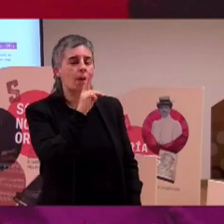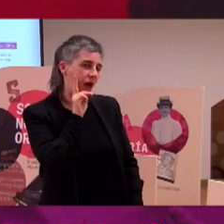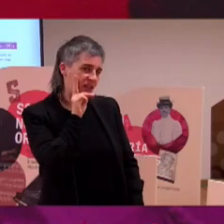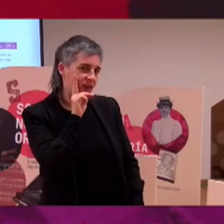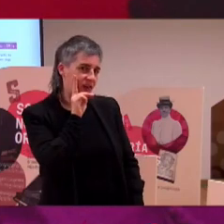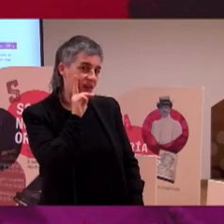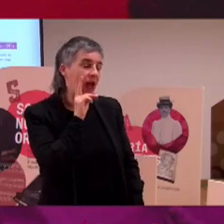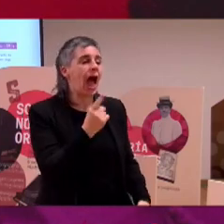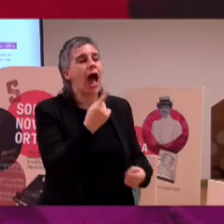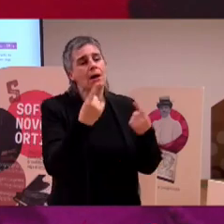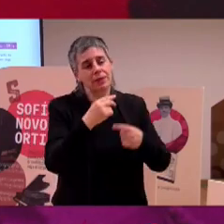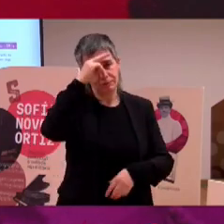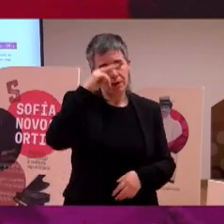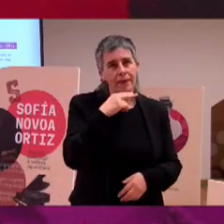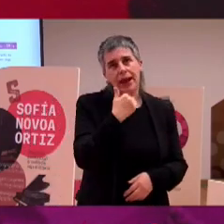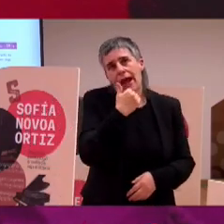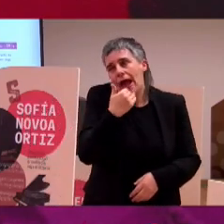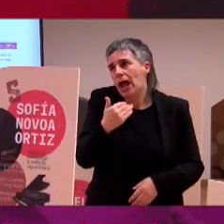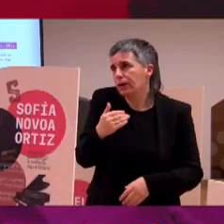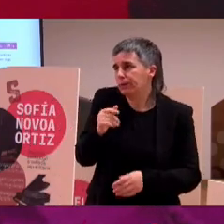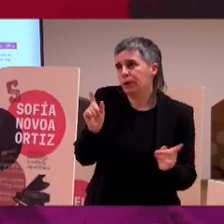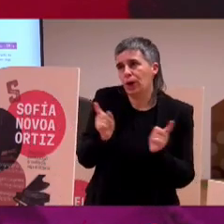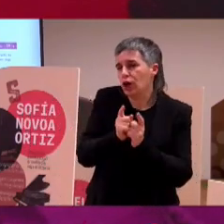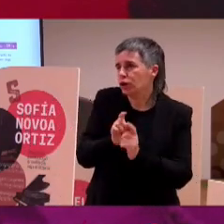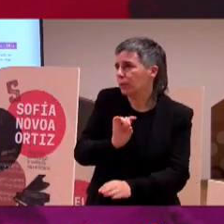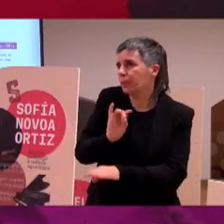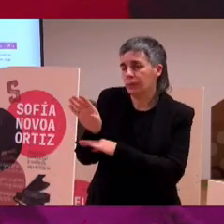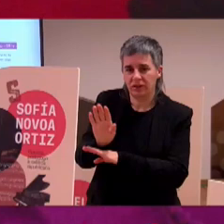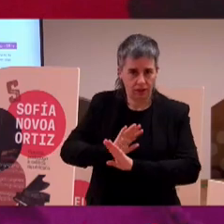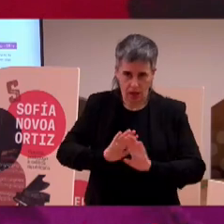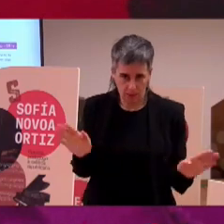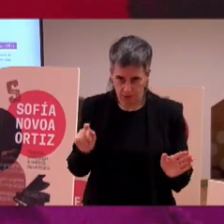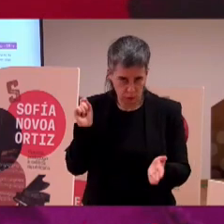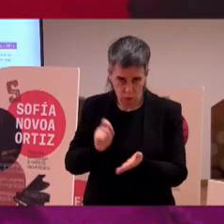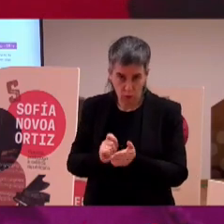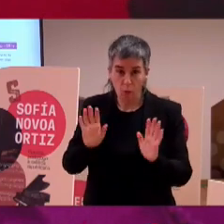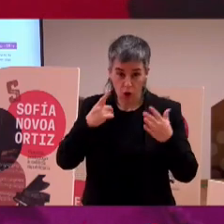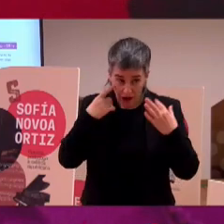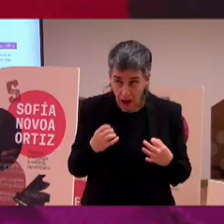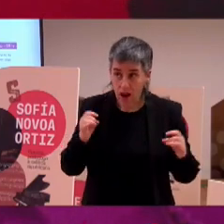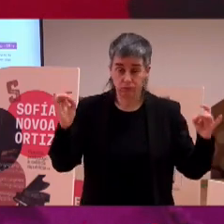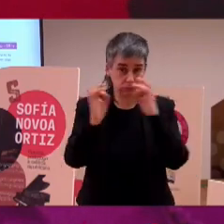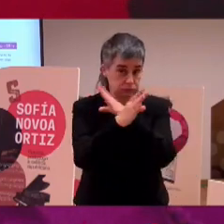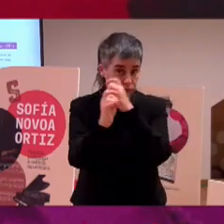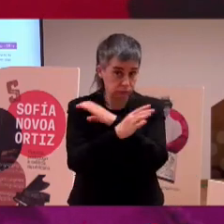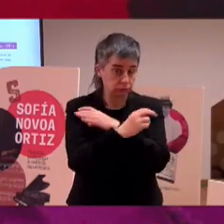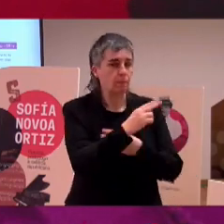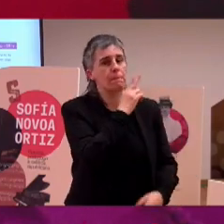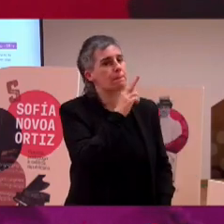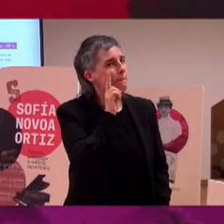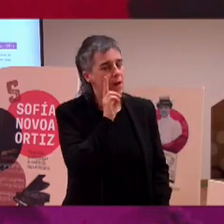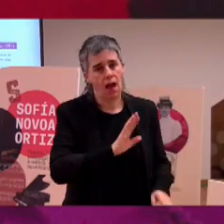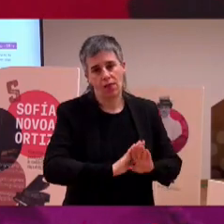ta, ta, ta, con letra súa, e aquí estamos no sé qué, punto. Pero quen escribía era nai. O